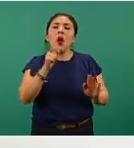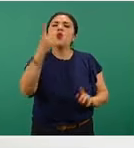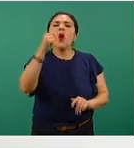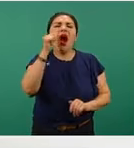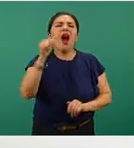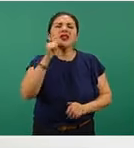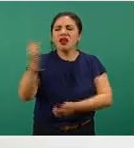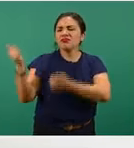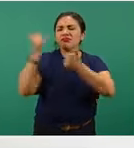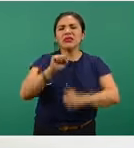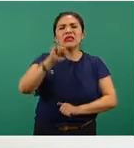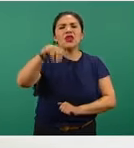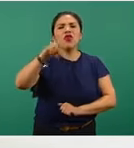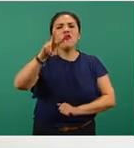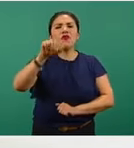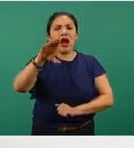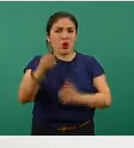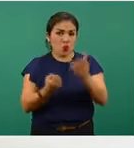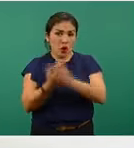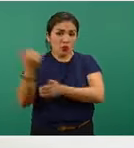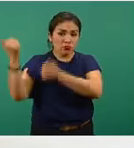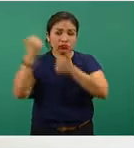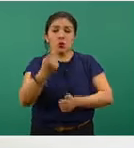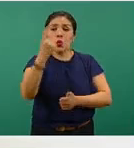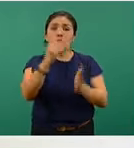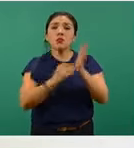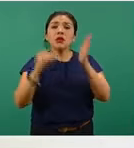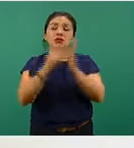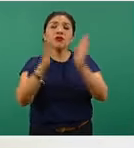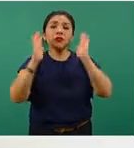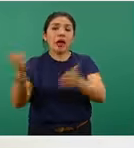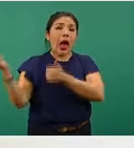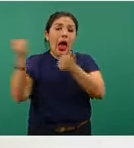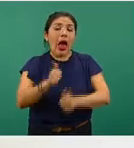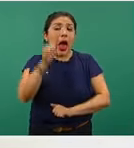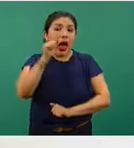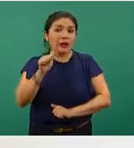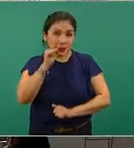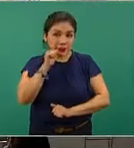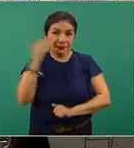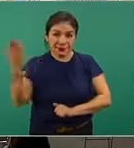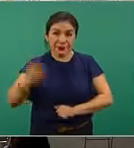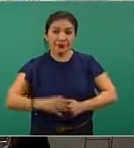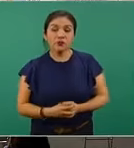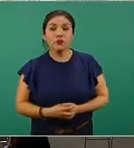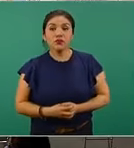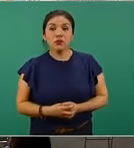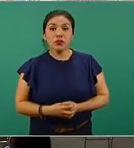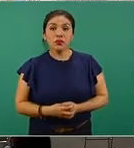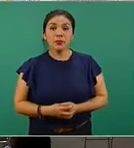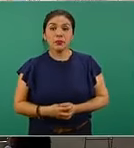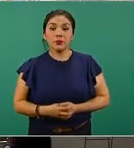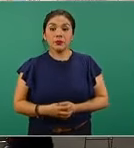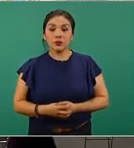de Sinovac, que es el más reciente, 1 millón de dosis que fueron recibidas ayer. La siguiente.